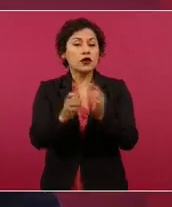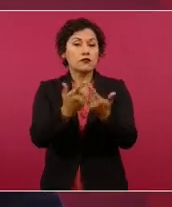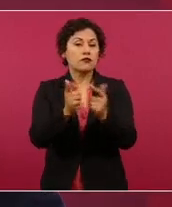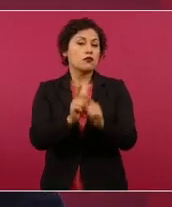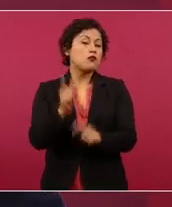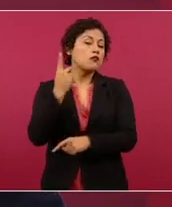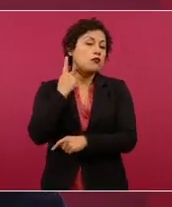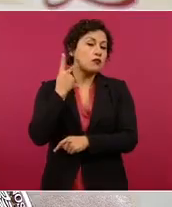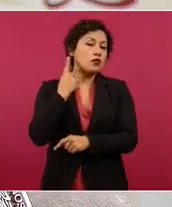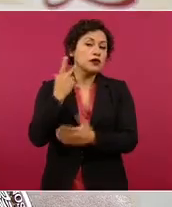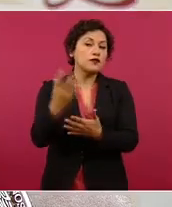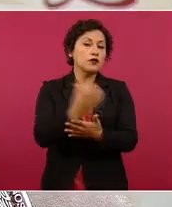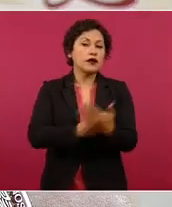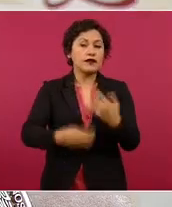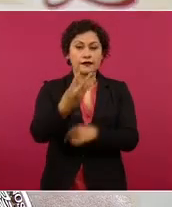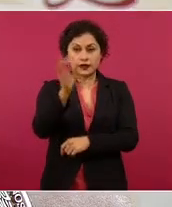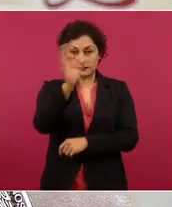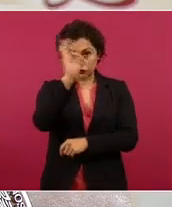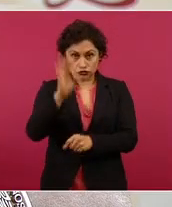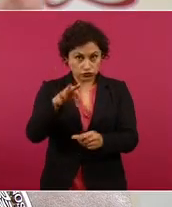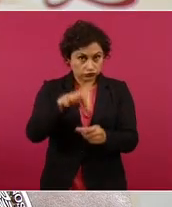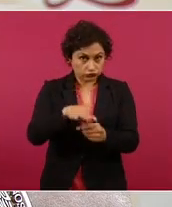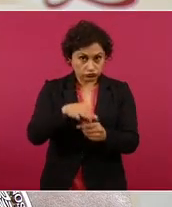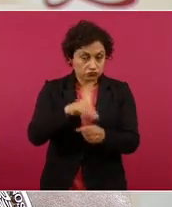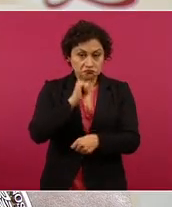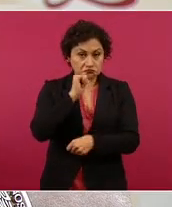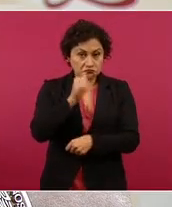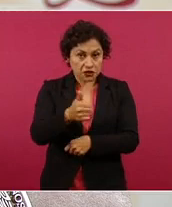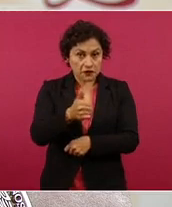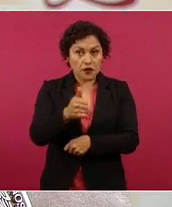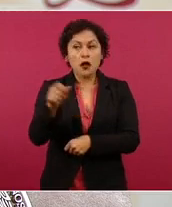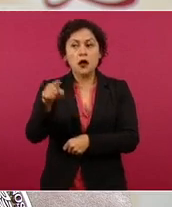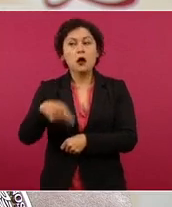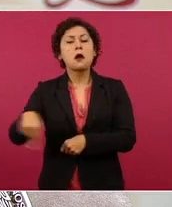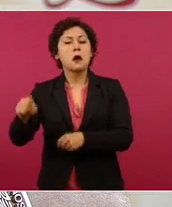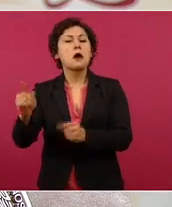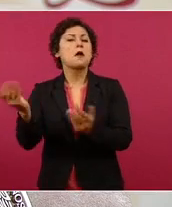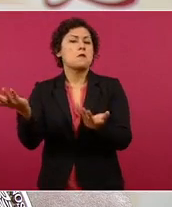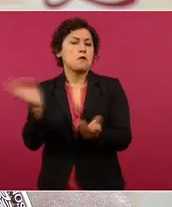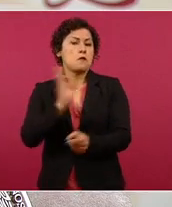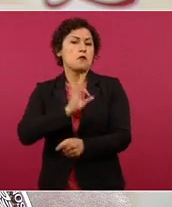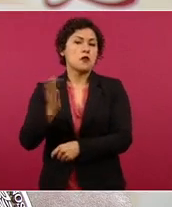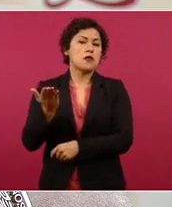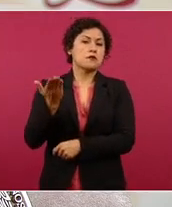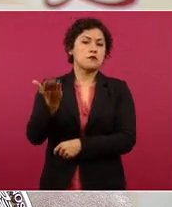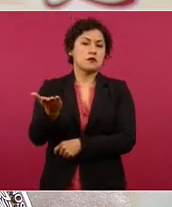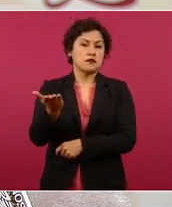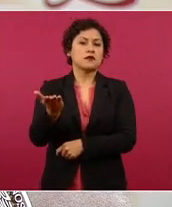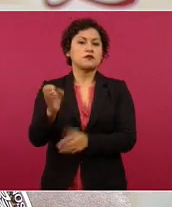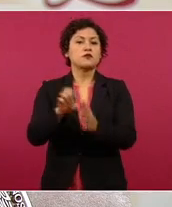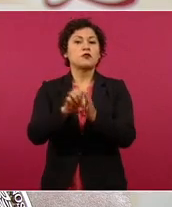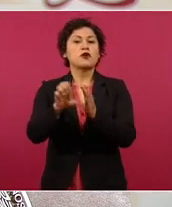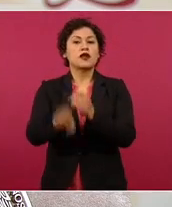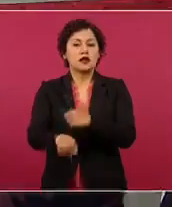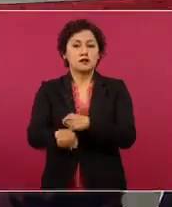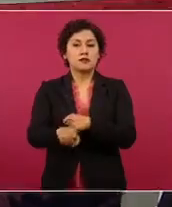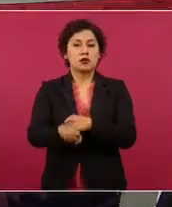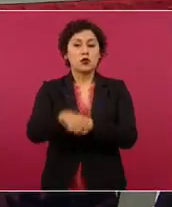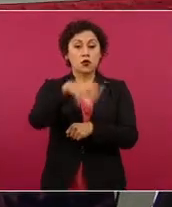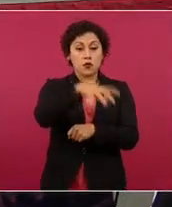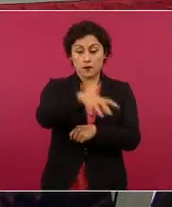3% de la votación total emitida, podían alegar cuando menos que en 17 elecciones